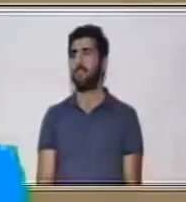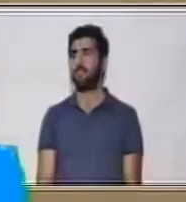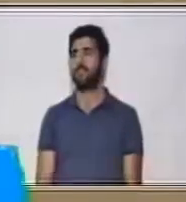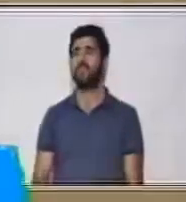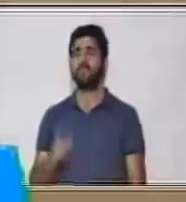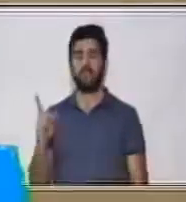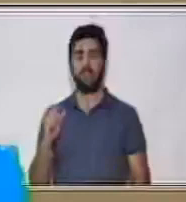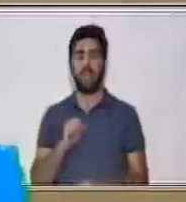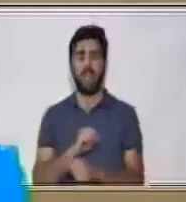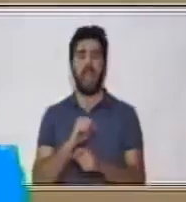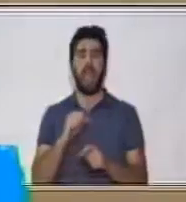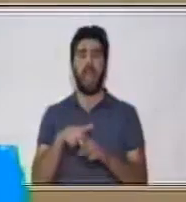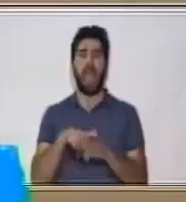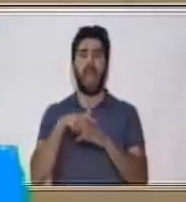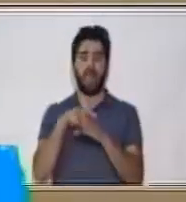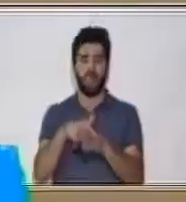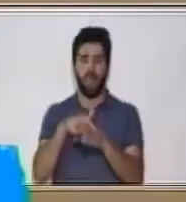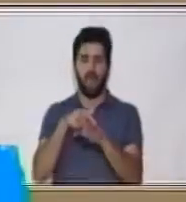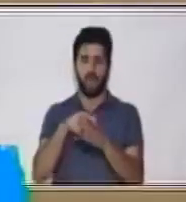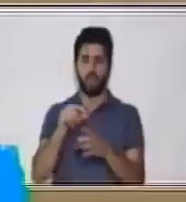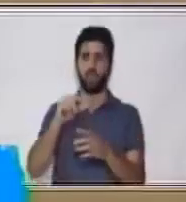Caballote y tenemos